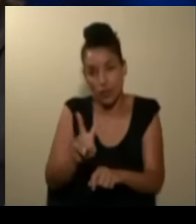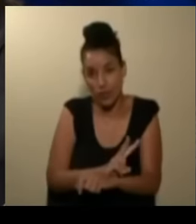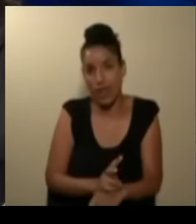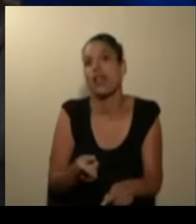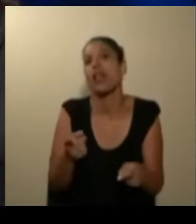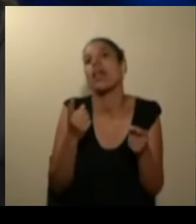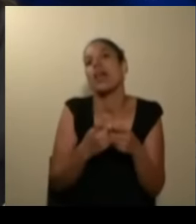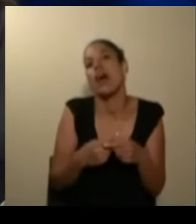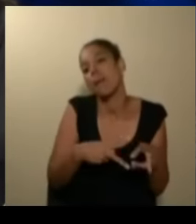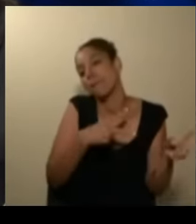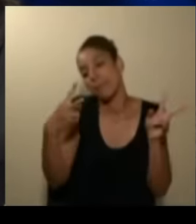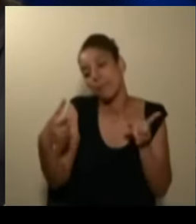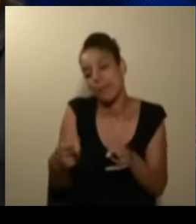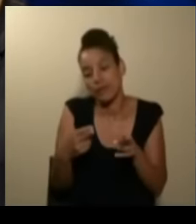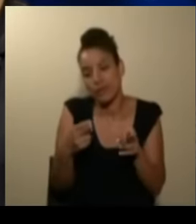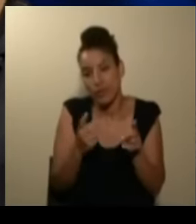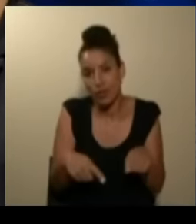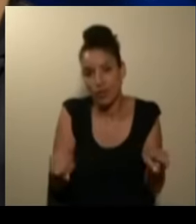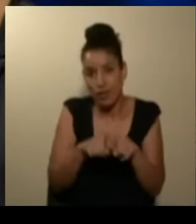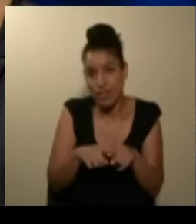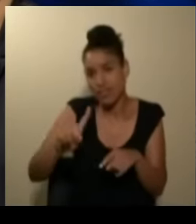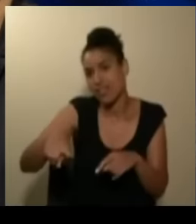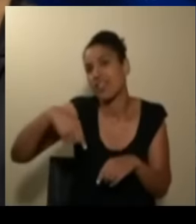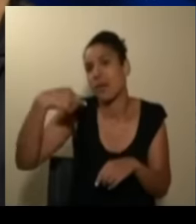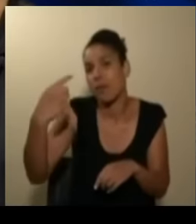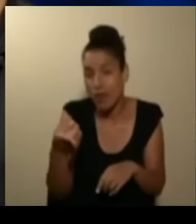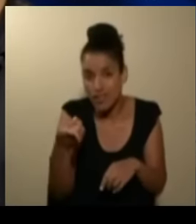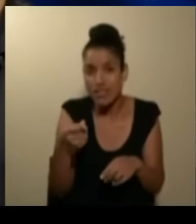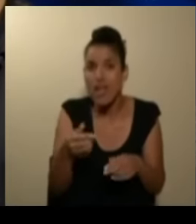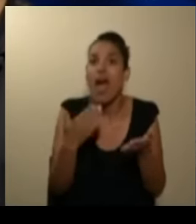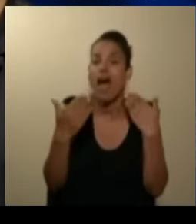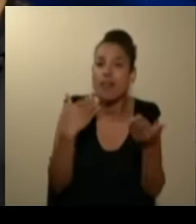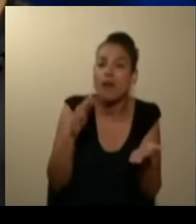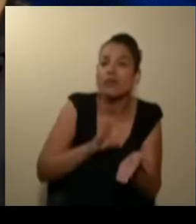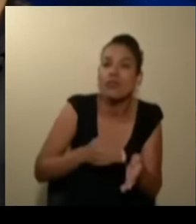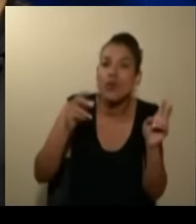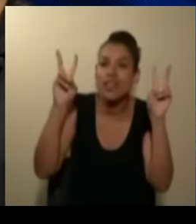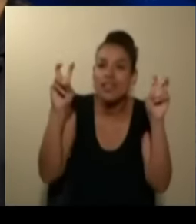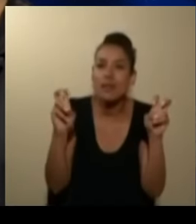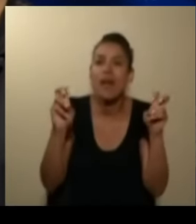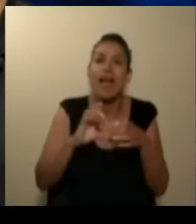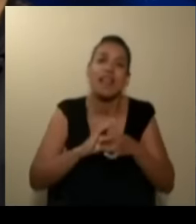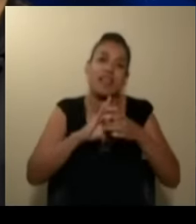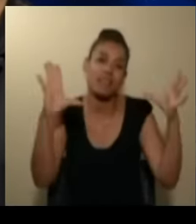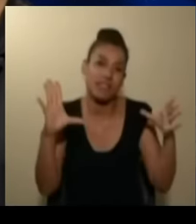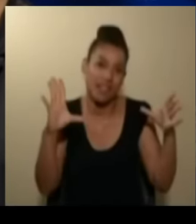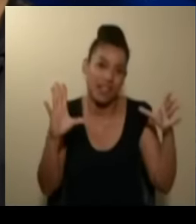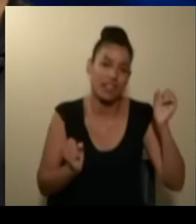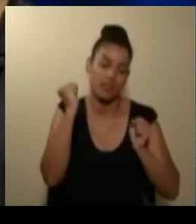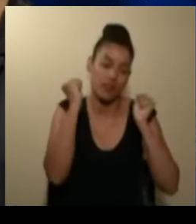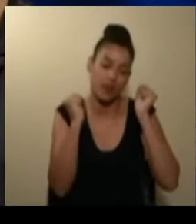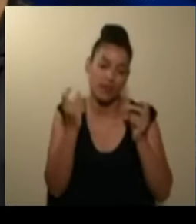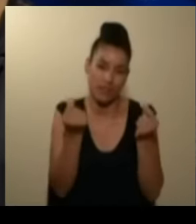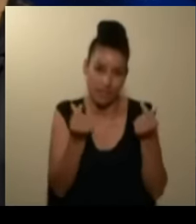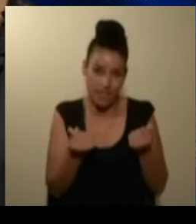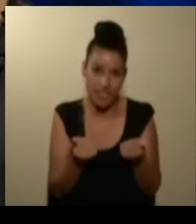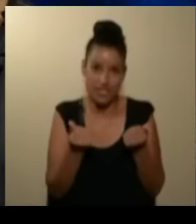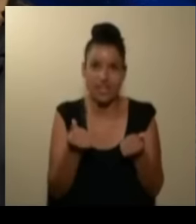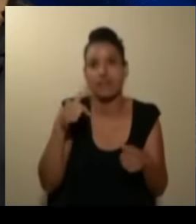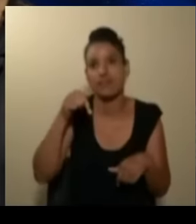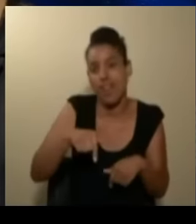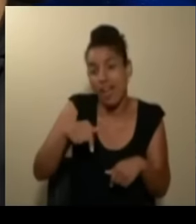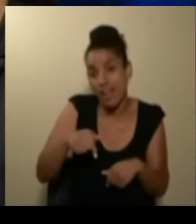a abordar el tema libertad financiera. Seguimos en vivo desde el Teatro Politeama de Canelones a través de Cardinal TV,